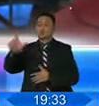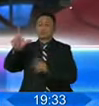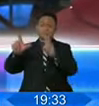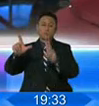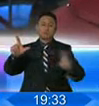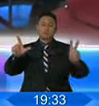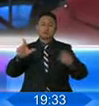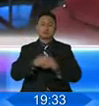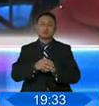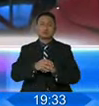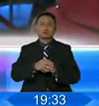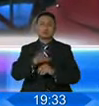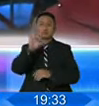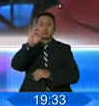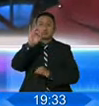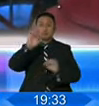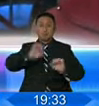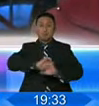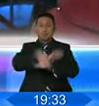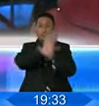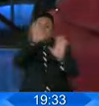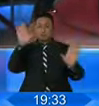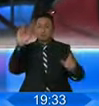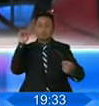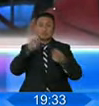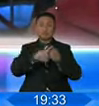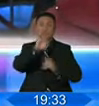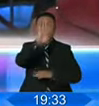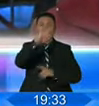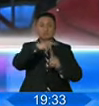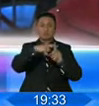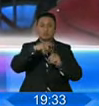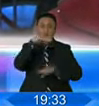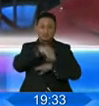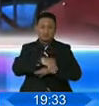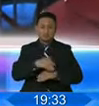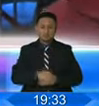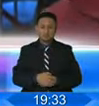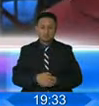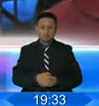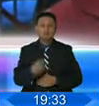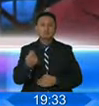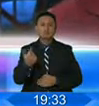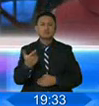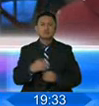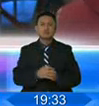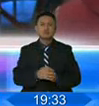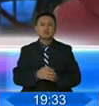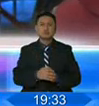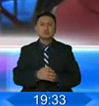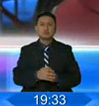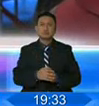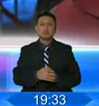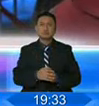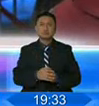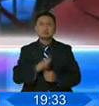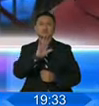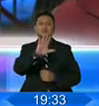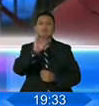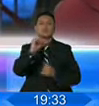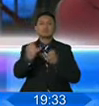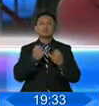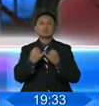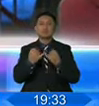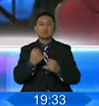viernes, desde las 8 de la mañana hasta las 4 y media de la tarde. El costo es casi simbólico, 50